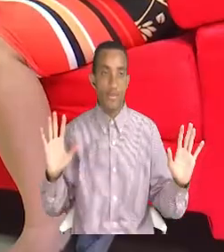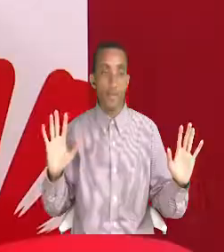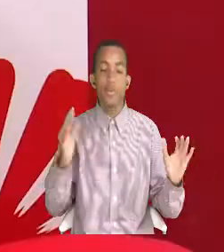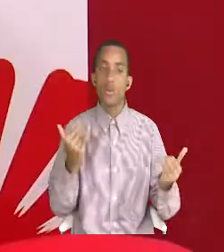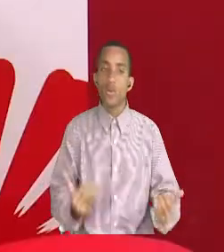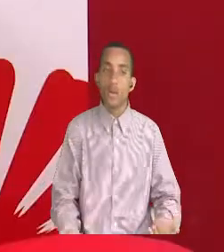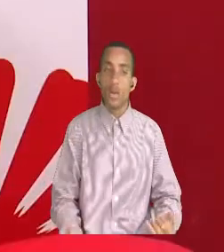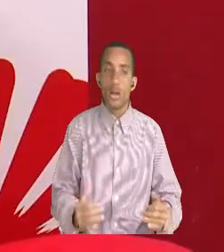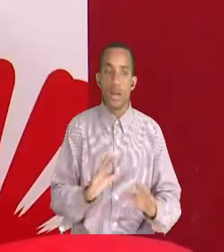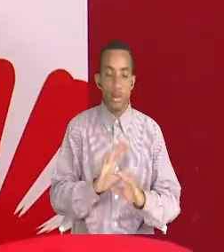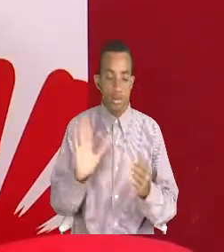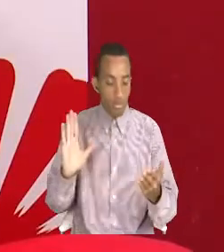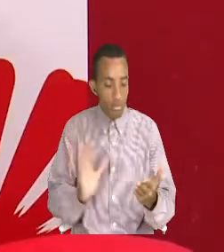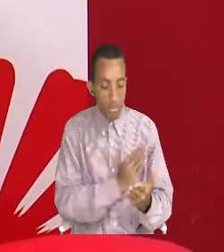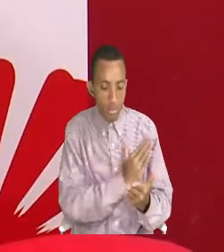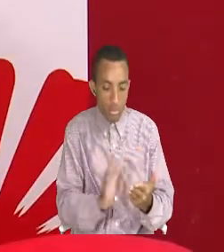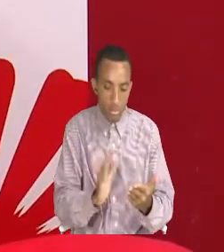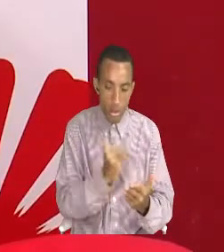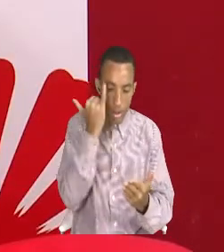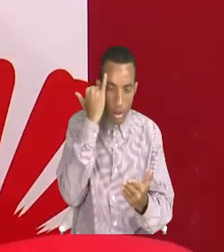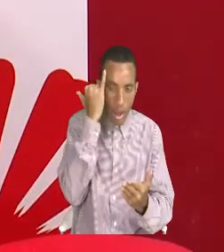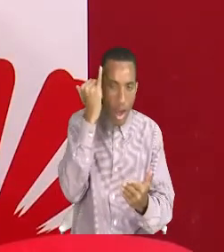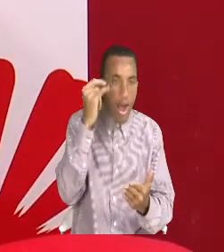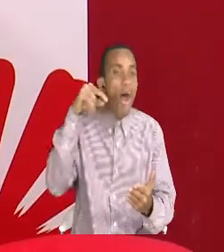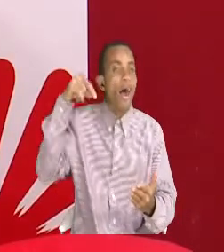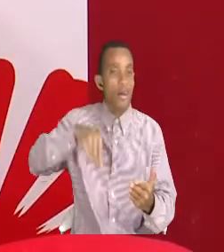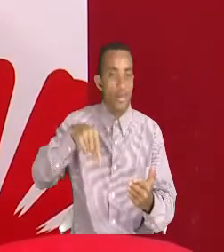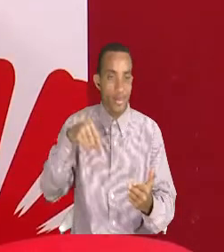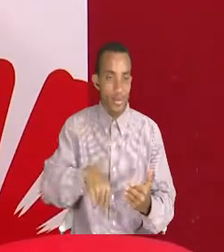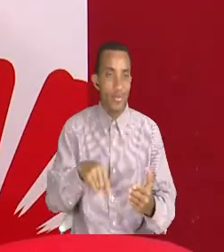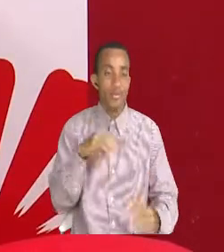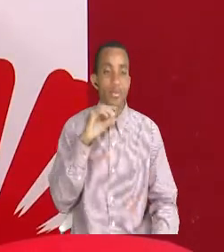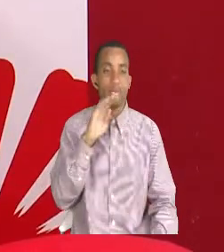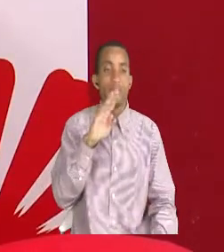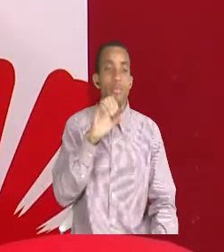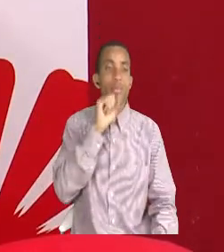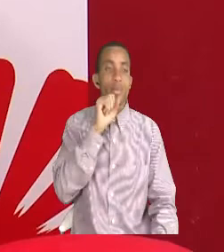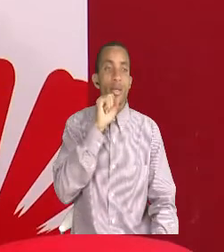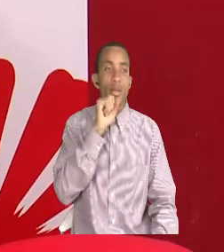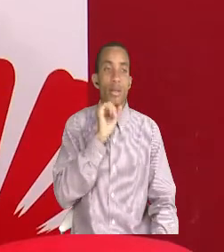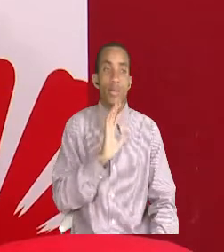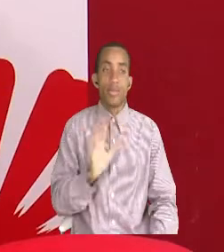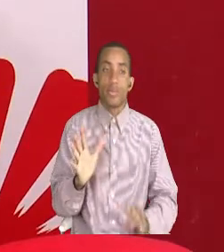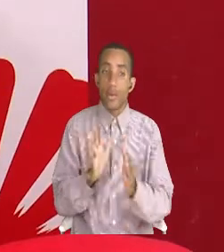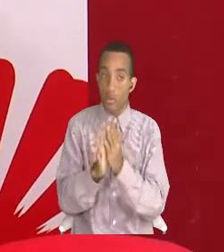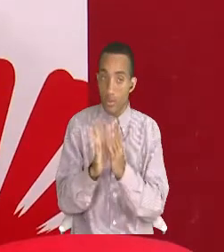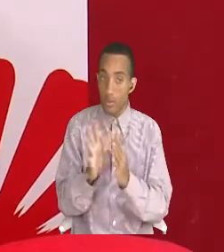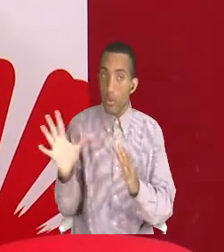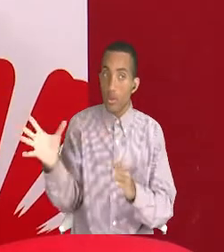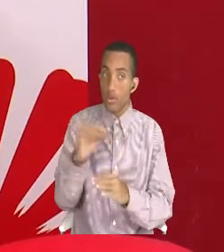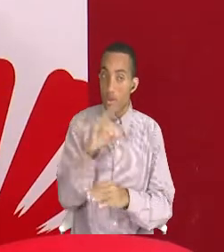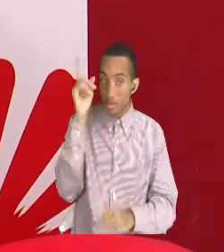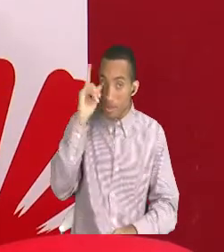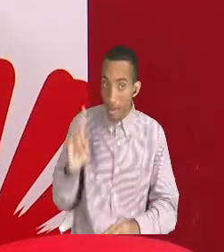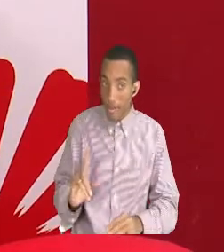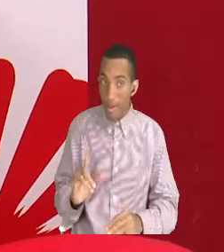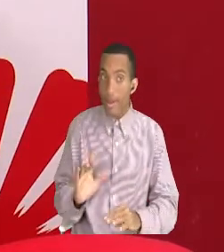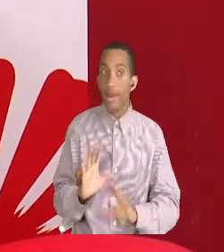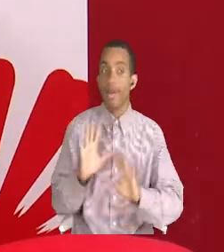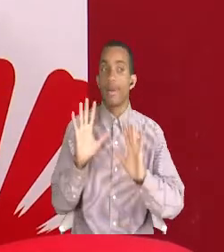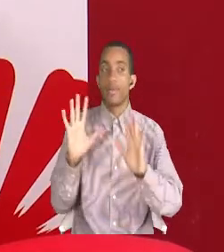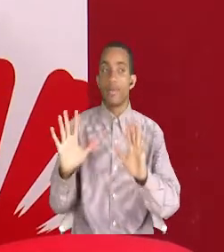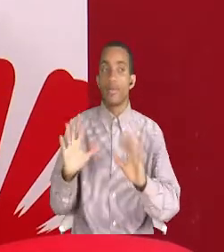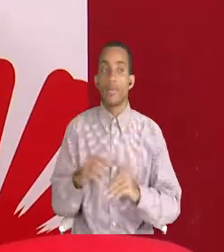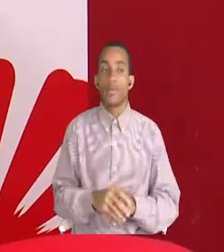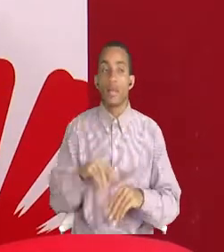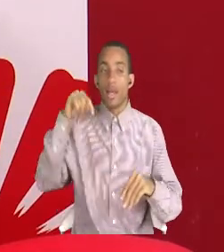en Barranca Bermeja, nororiente de nuestra ciudad, en el sector del 1. Datico ahí para nuestros televidentes, para los que no saben, Barranca Bermeja fue